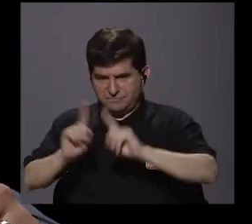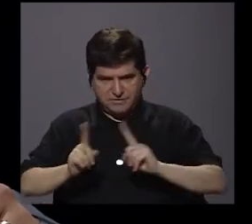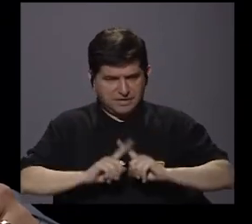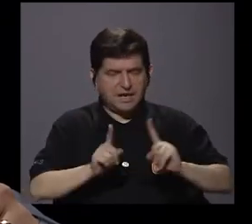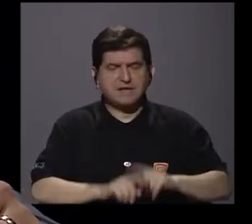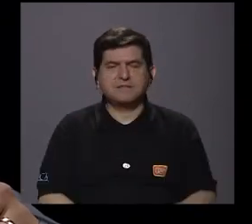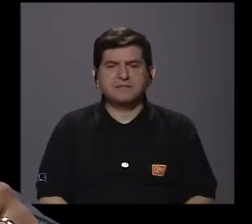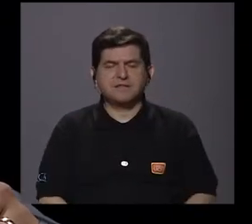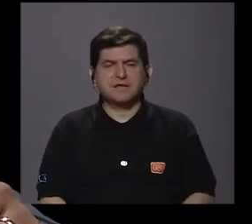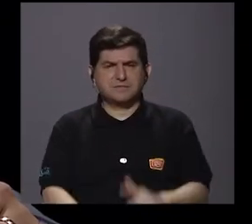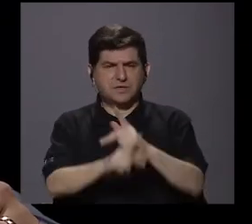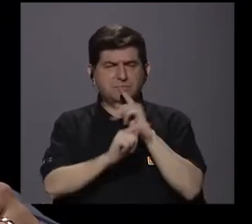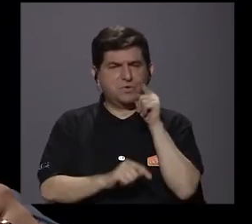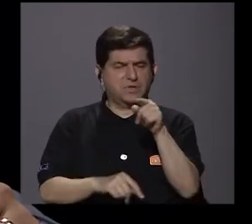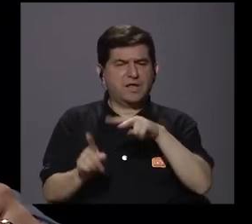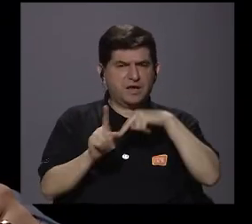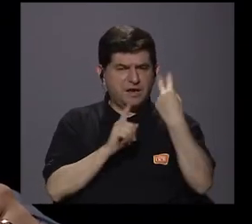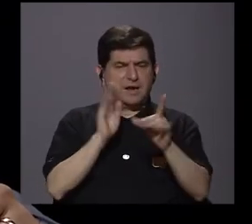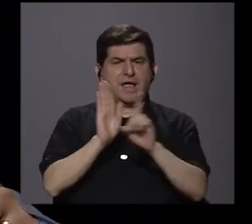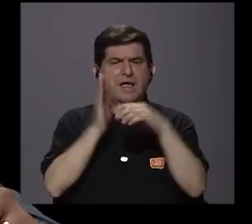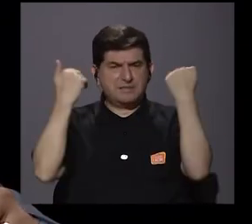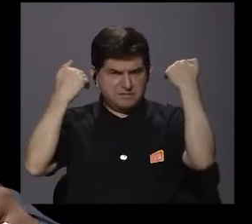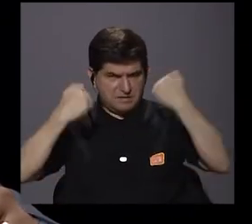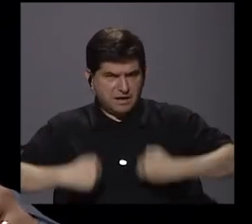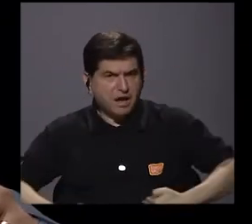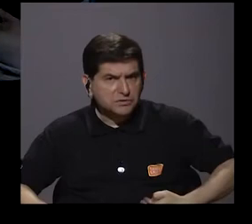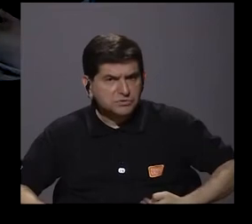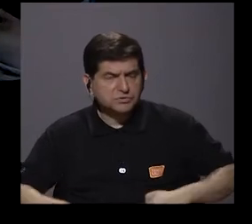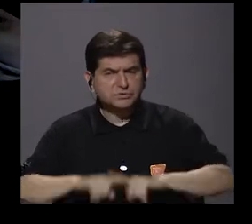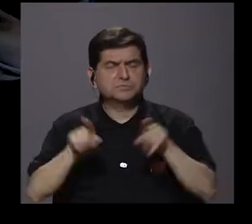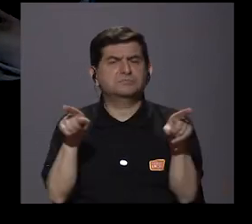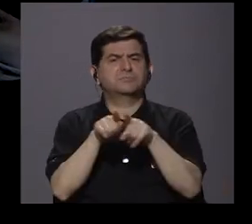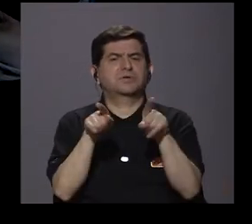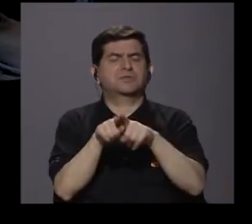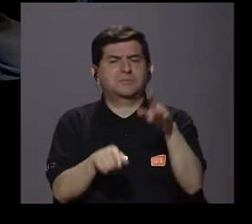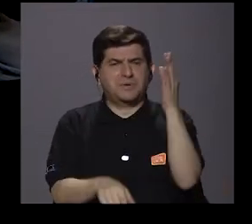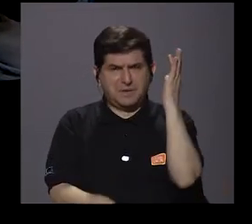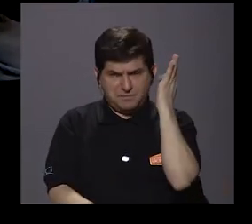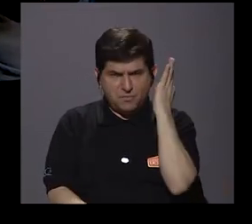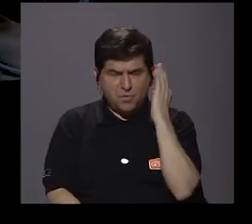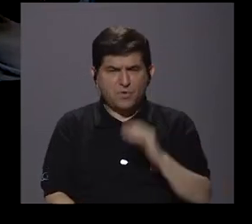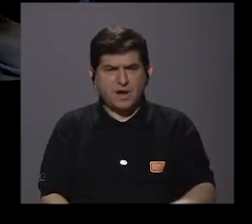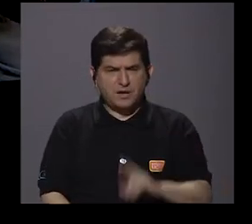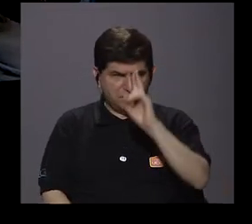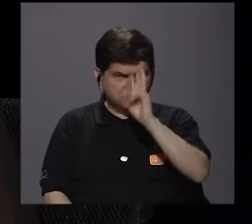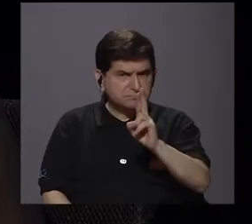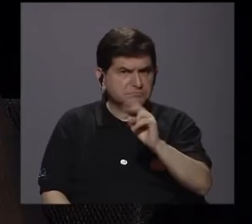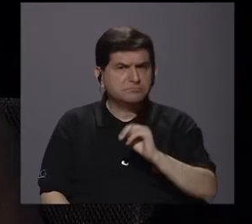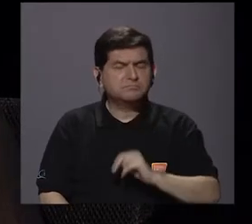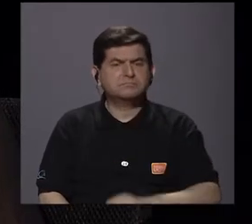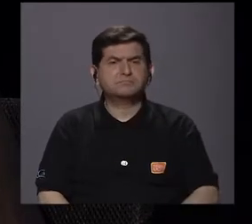velaron por usted desde una perspectiva de derechos humanos, pero también como mujer.